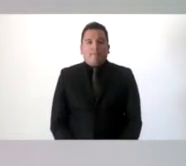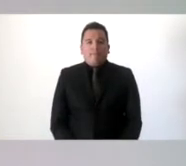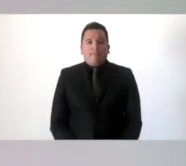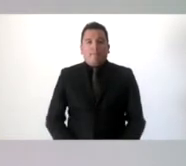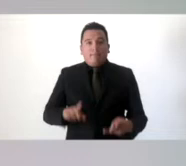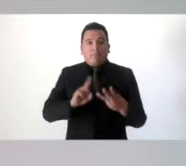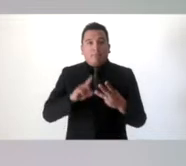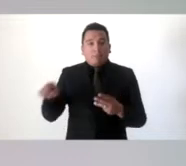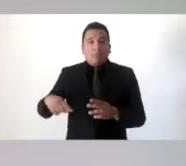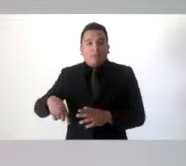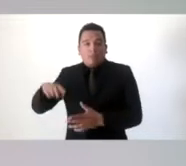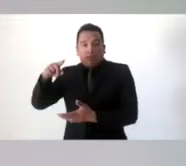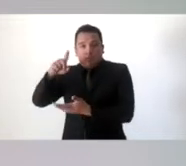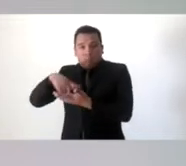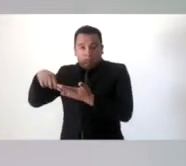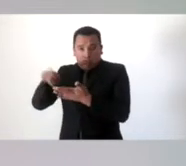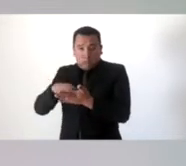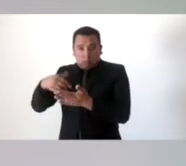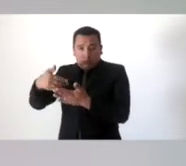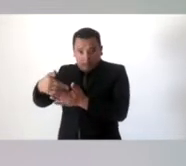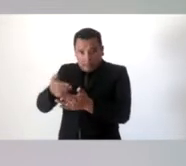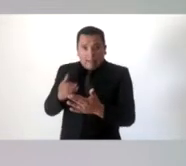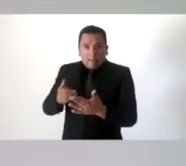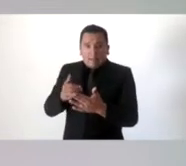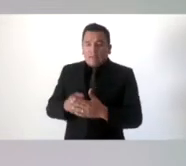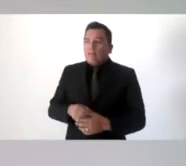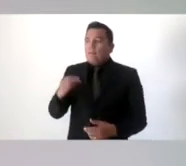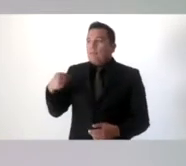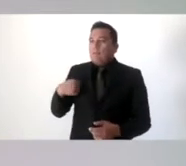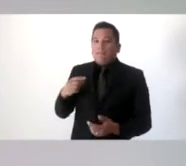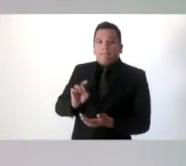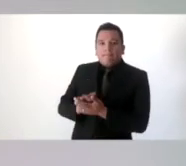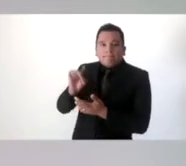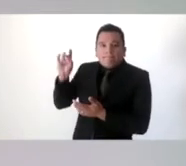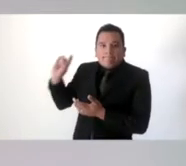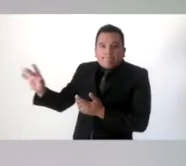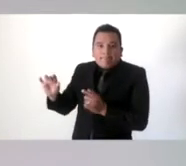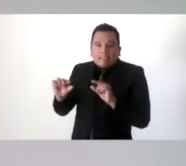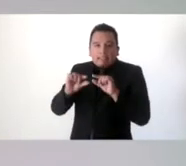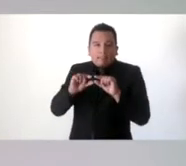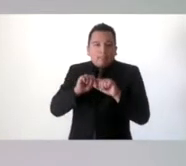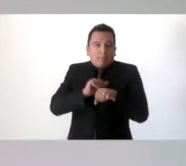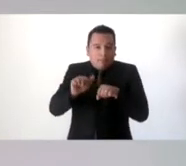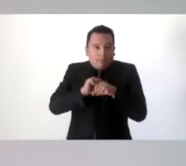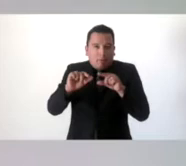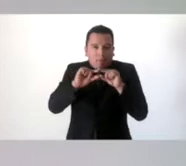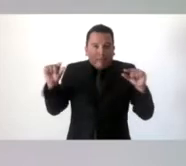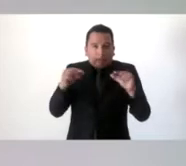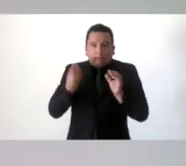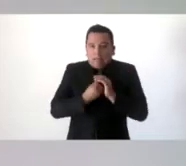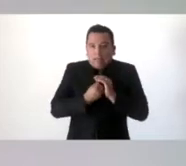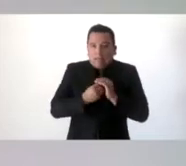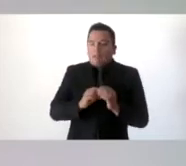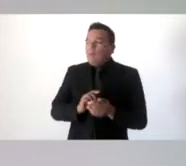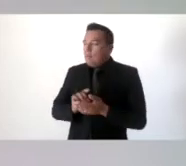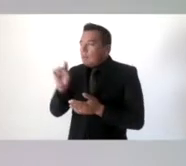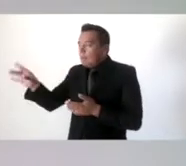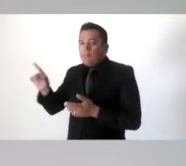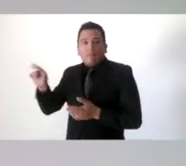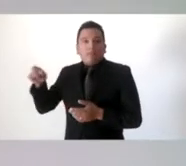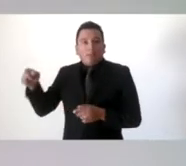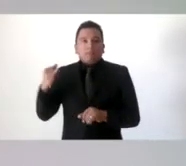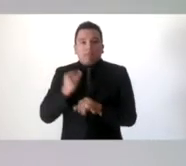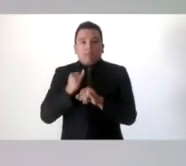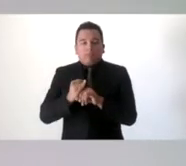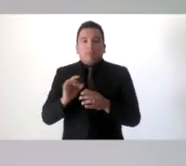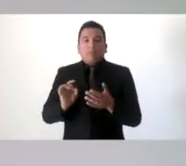dado, antes de emitir el voto, nosotros podamos mandarle una última clave, digamos, para que con esa clave pueda emitir